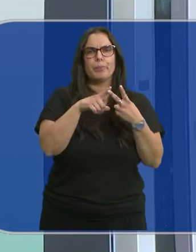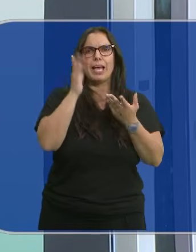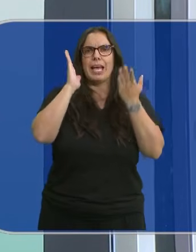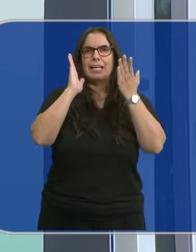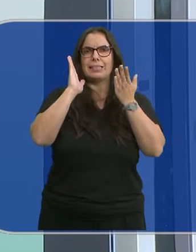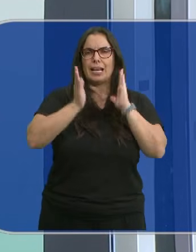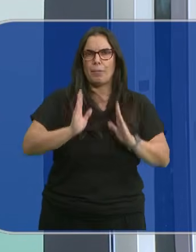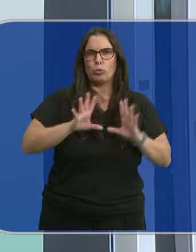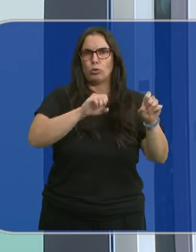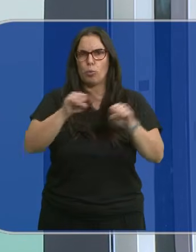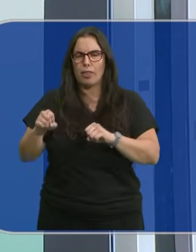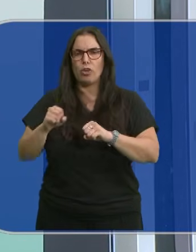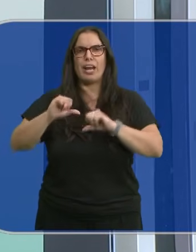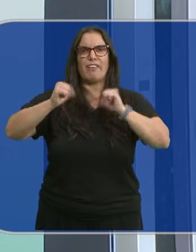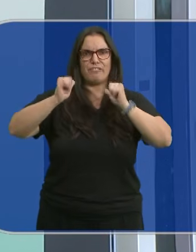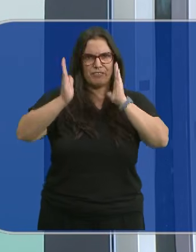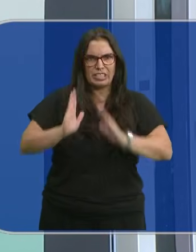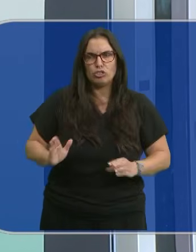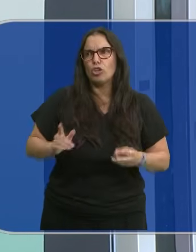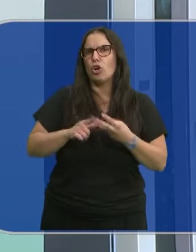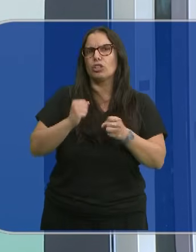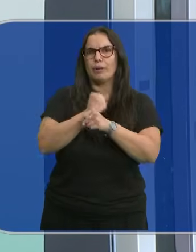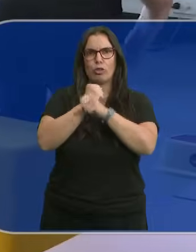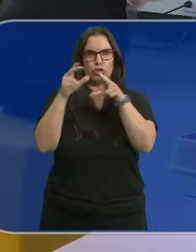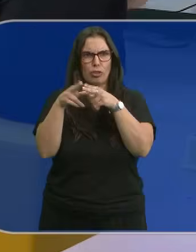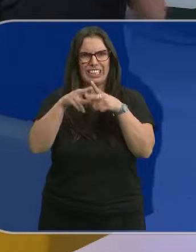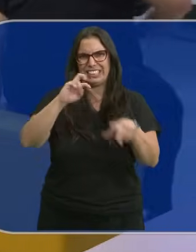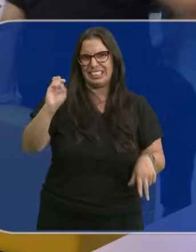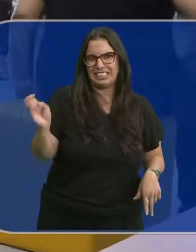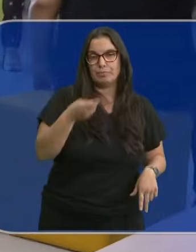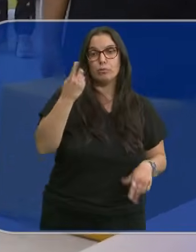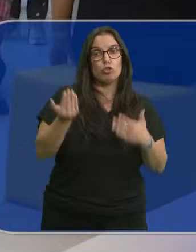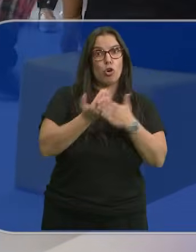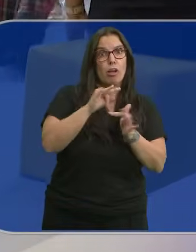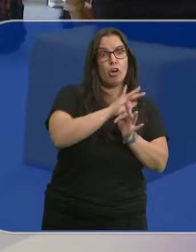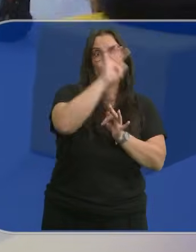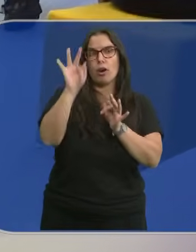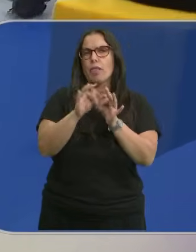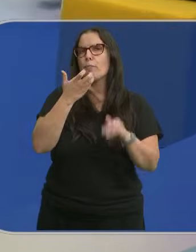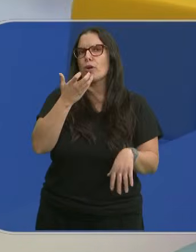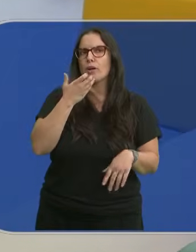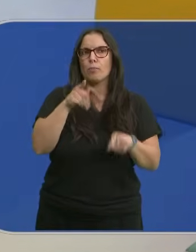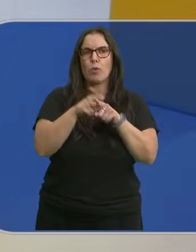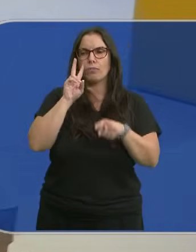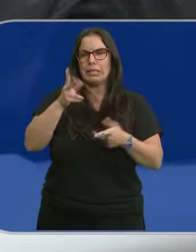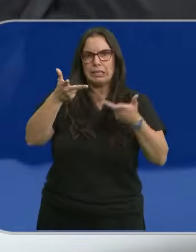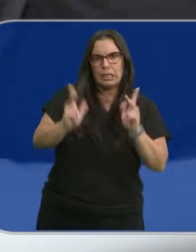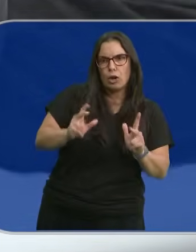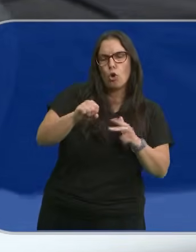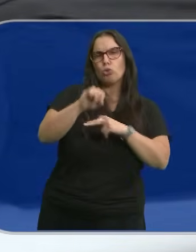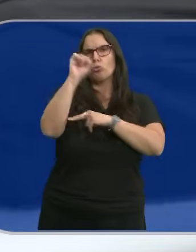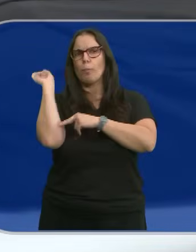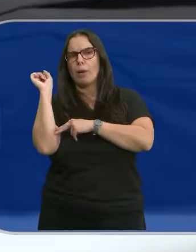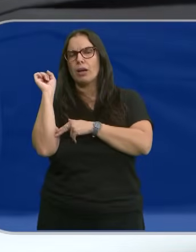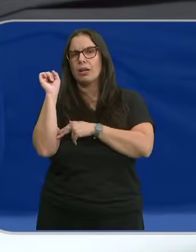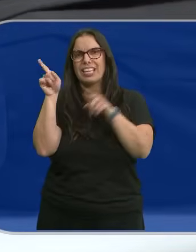terapeutas ocupacionales, fisioterapeutas, trabajadores sociales. A lo largo de la jornada han podido, por ejemplo, hacer ejercicios como sentarse o tumbarse,